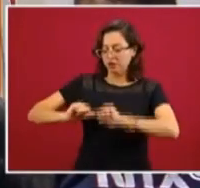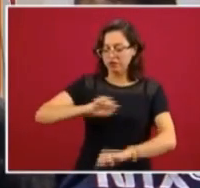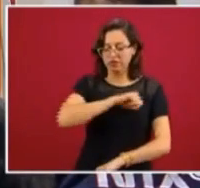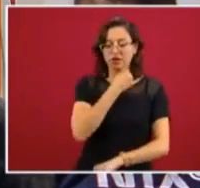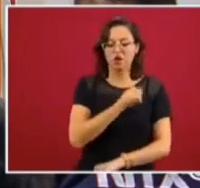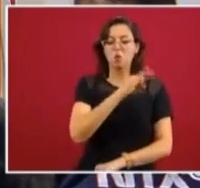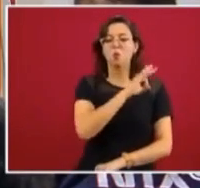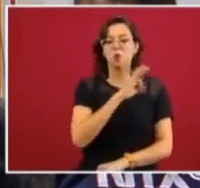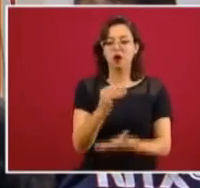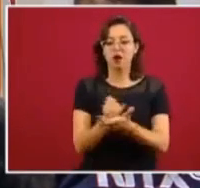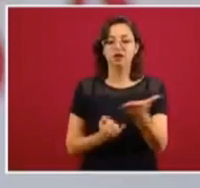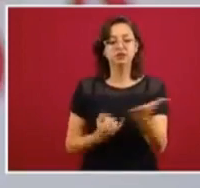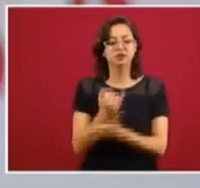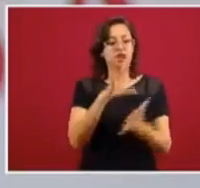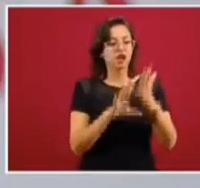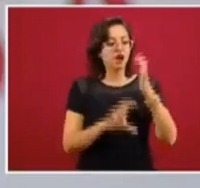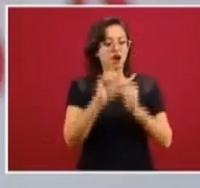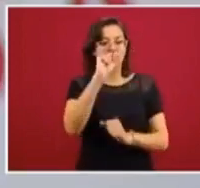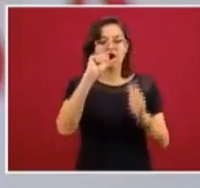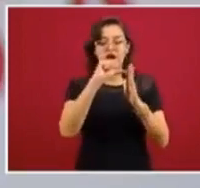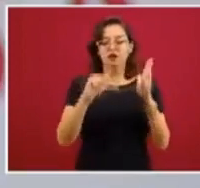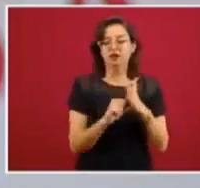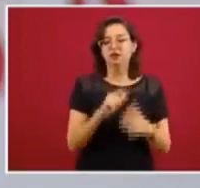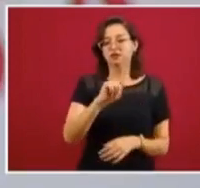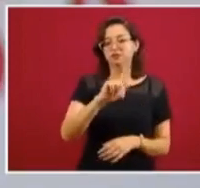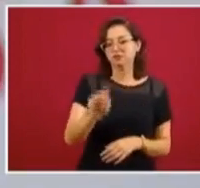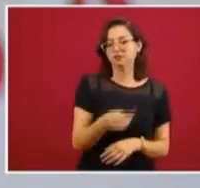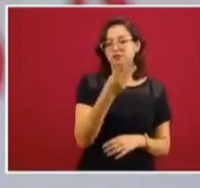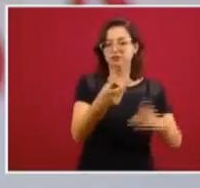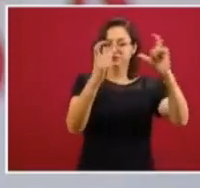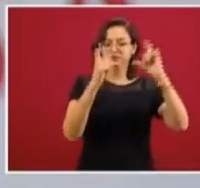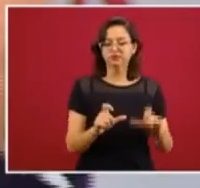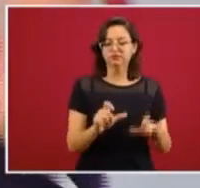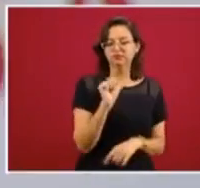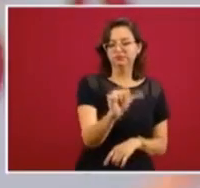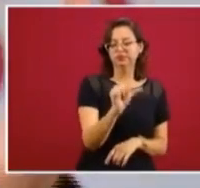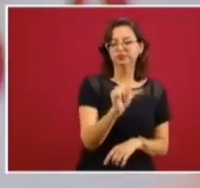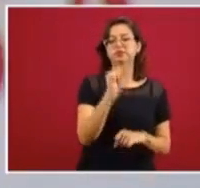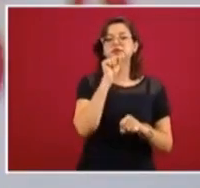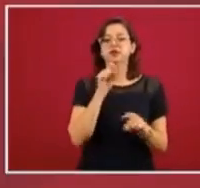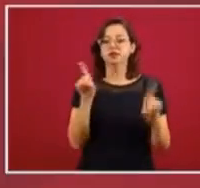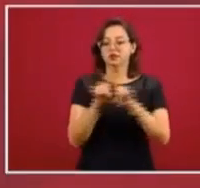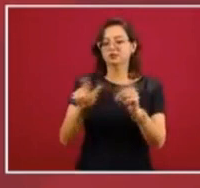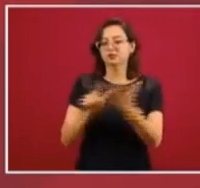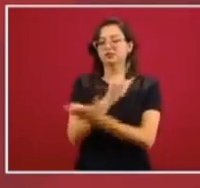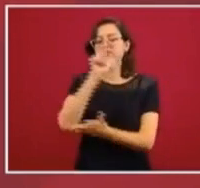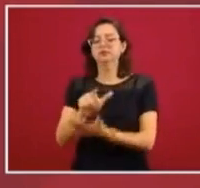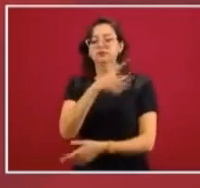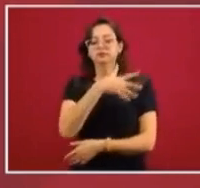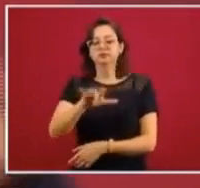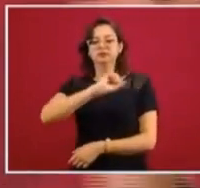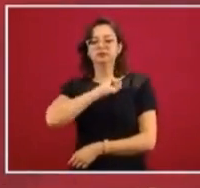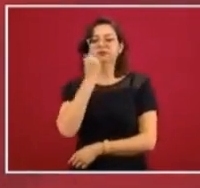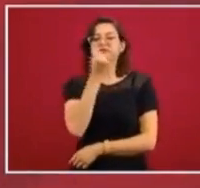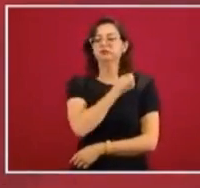sanitaria, que provienen desde la Constitución, el artículo 73, fracción 16, y también la Ley General de Salud, y